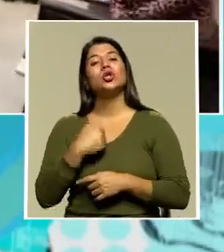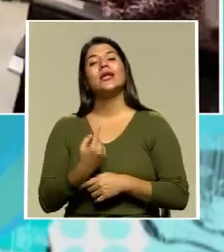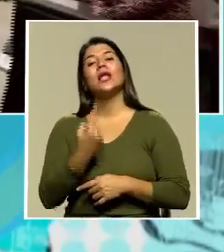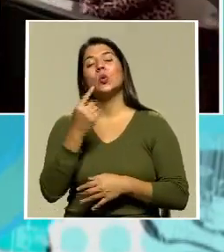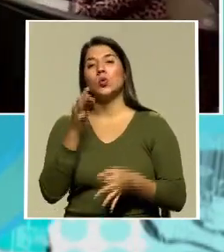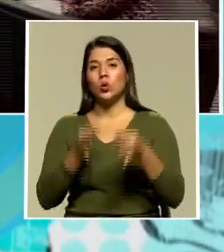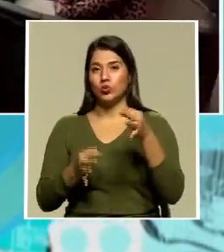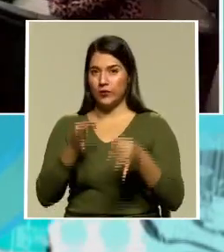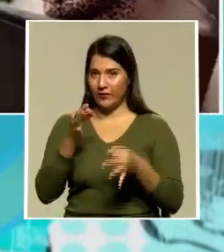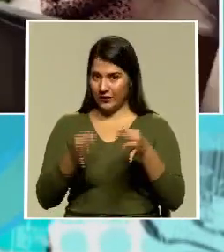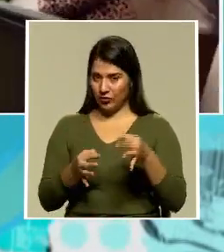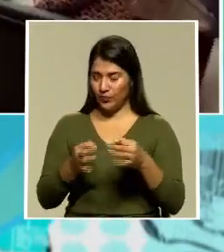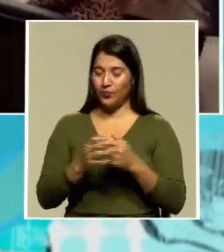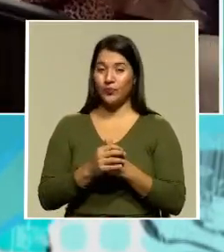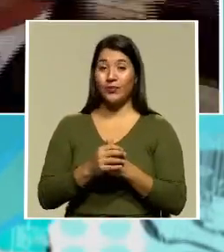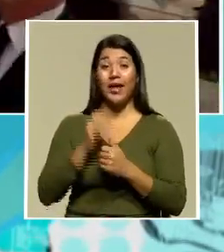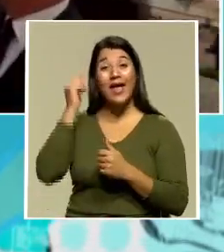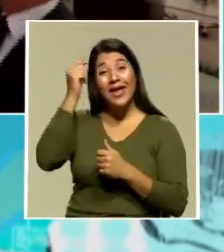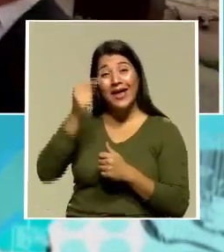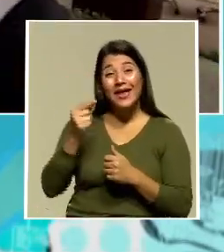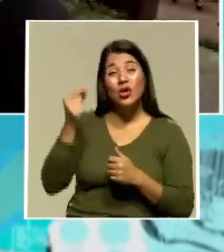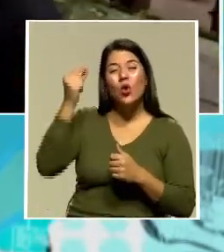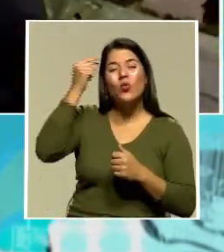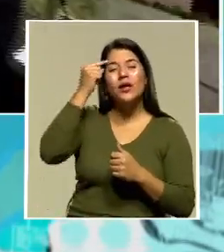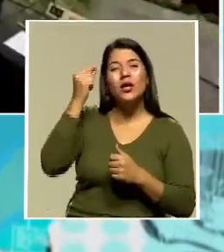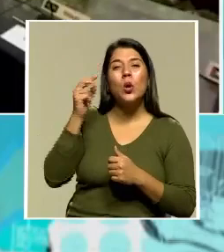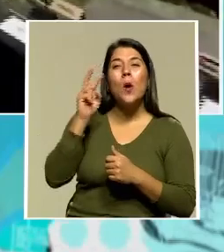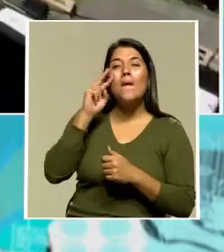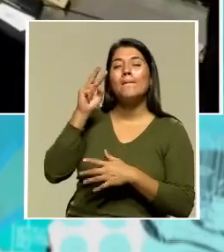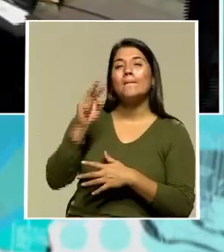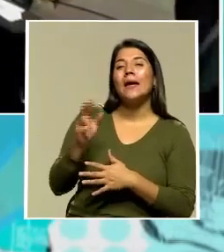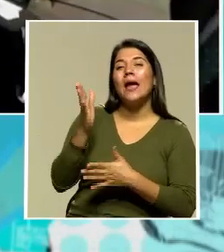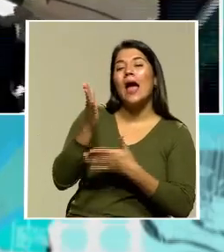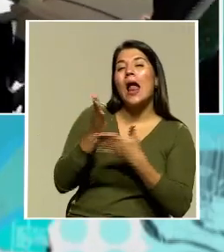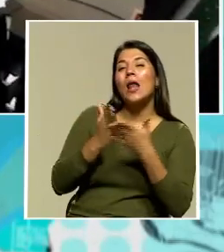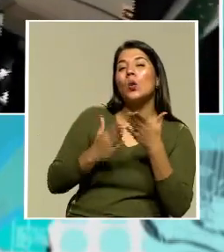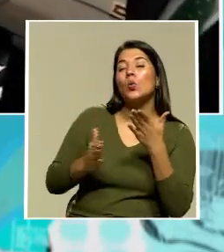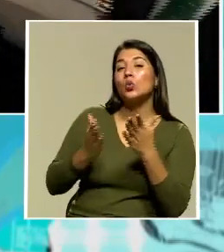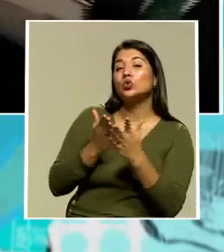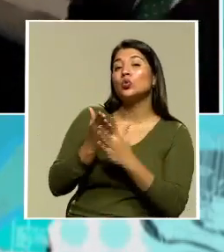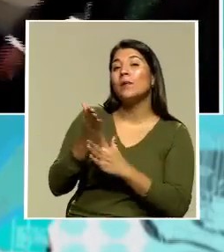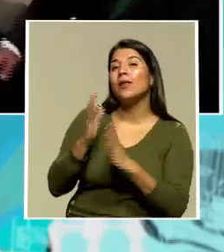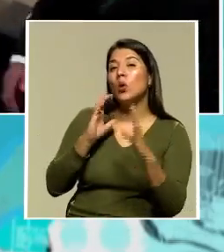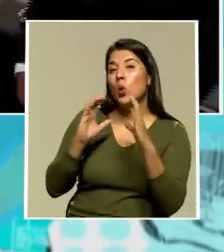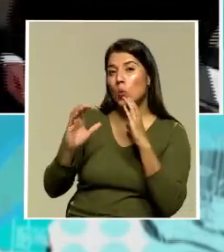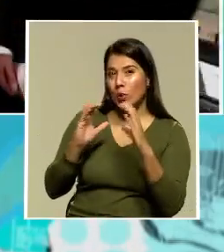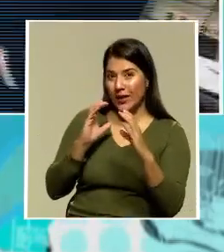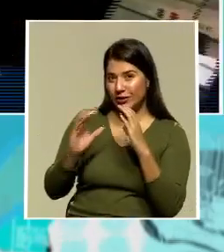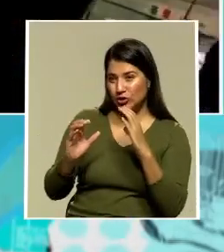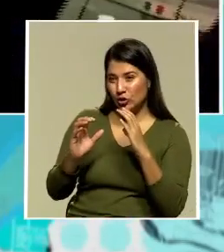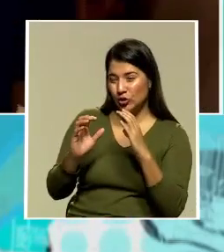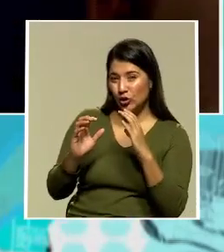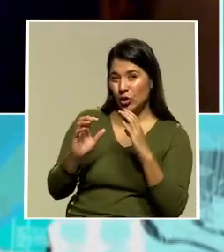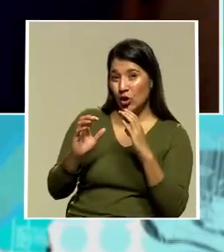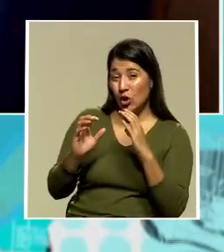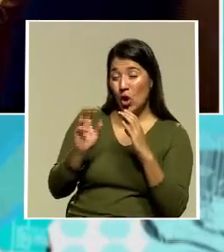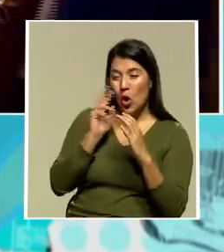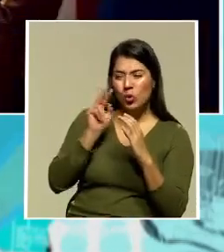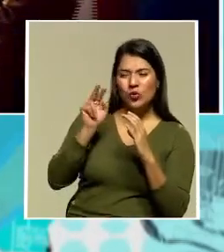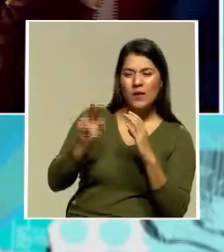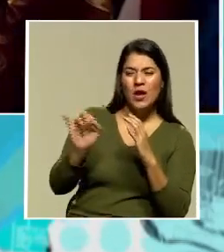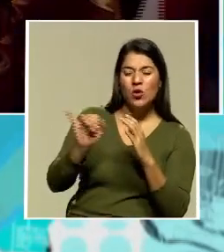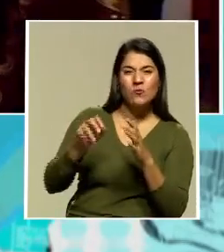gobierno considera que son muy incómodos, que son, digamos, que son una piedra en el